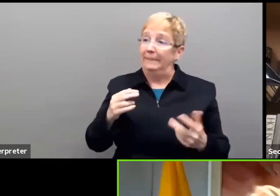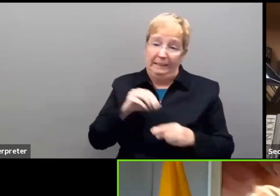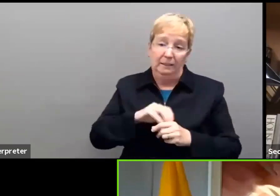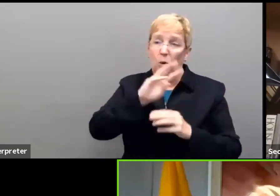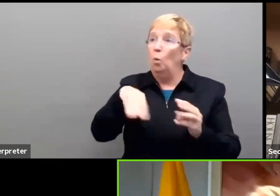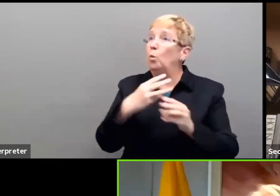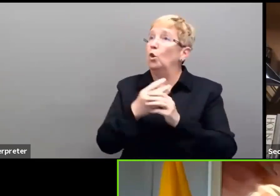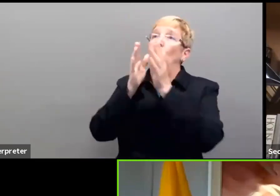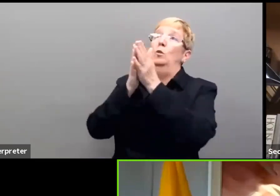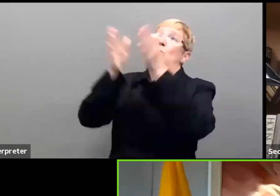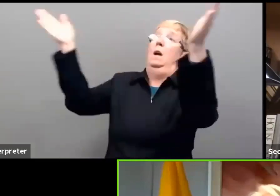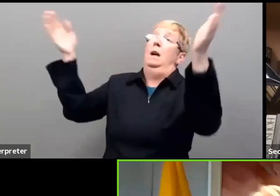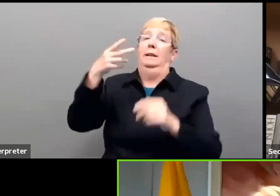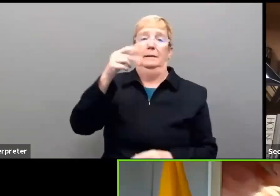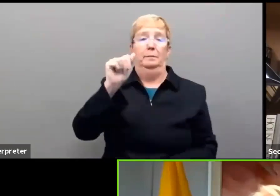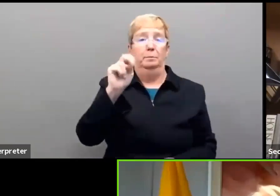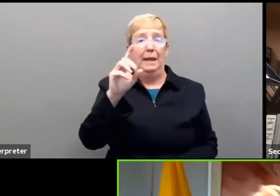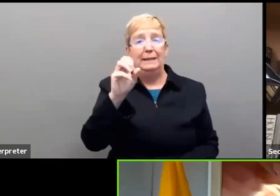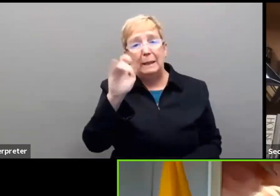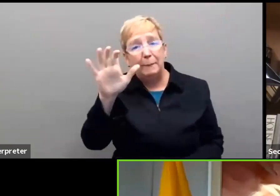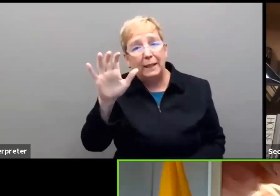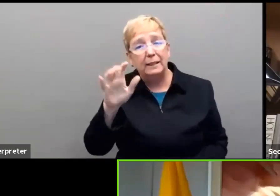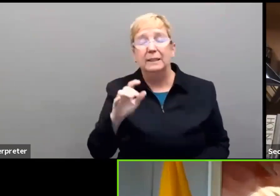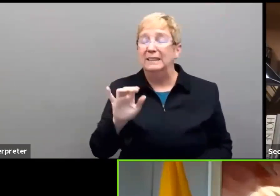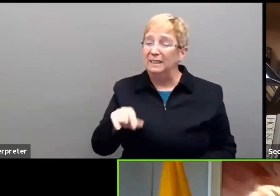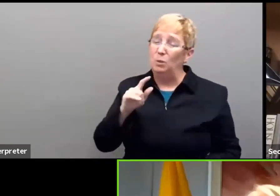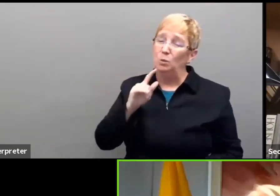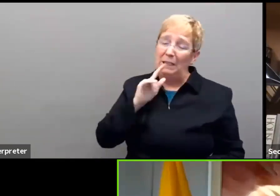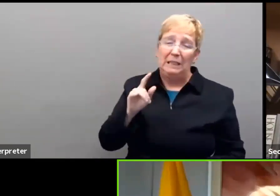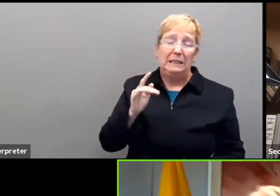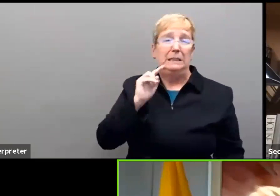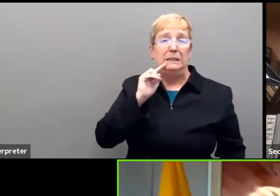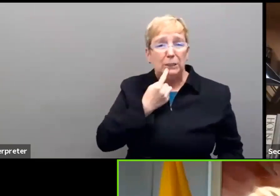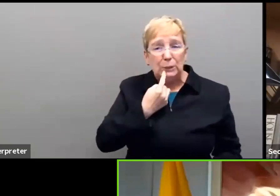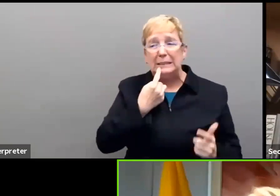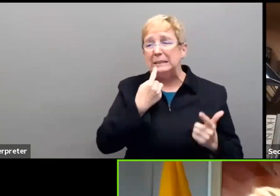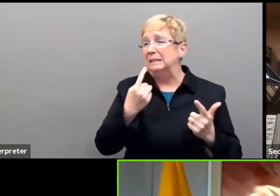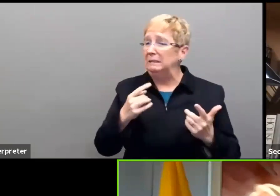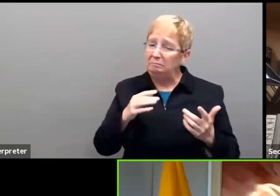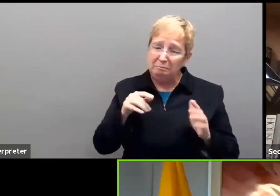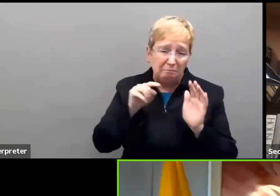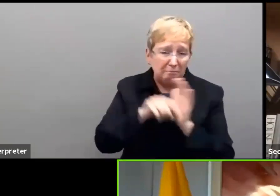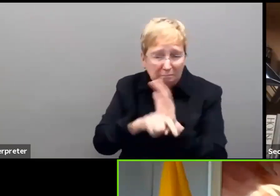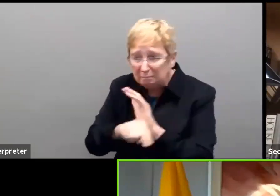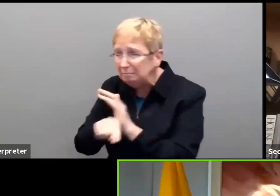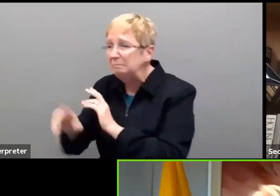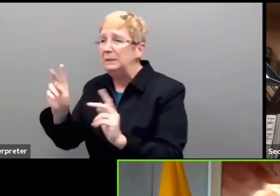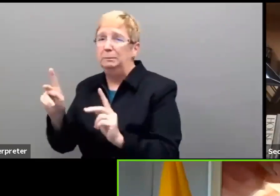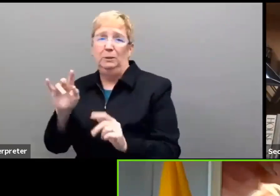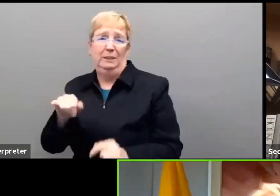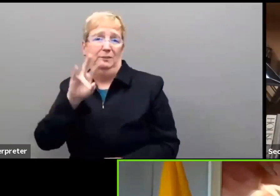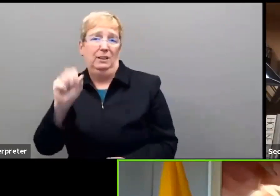Scrace y Dr. Edwards, muchísimas gracias por eso y de nuevo me preocupa que las